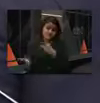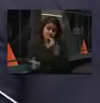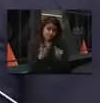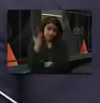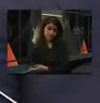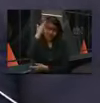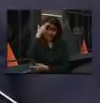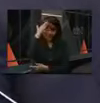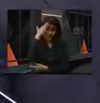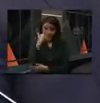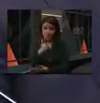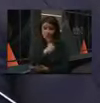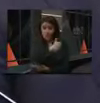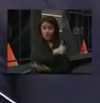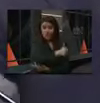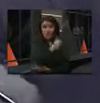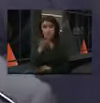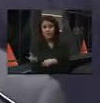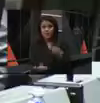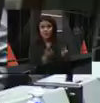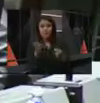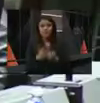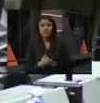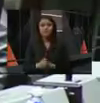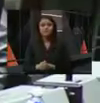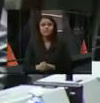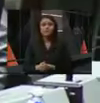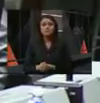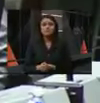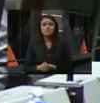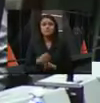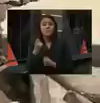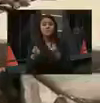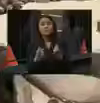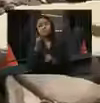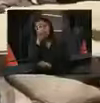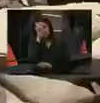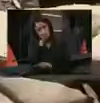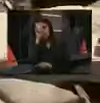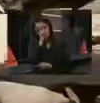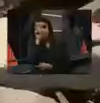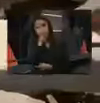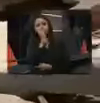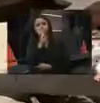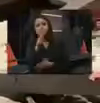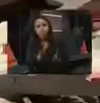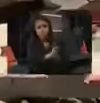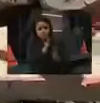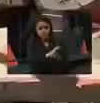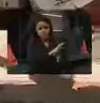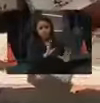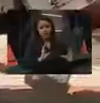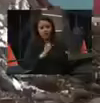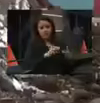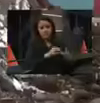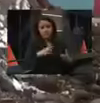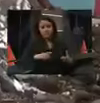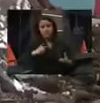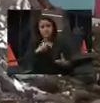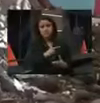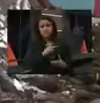dirigencias de todos los partidos políticos incluso algunos sugirieron que la reconstrucción en las comunidades afectadas